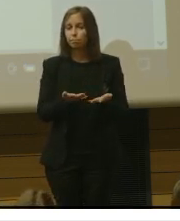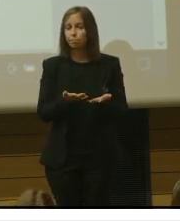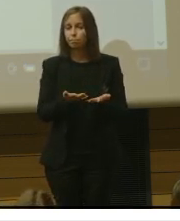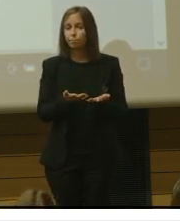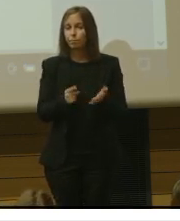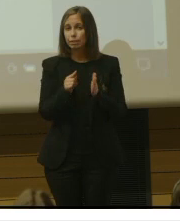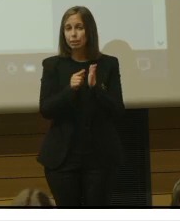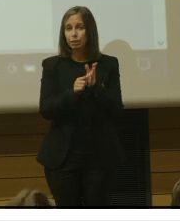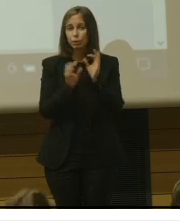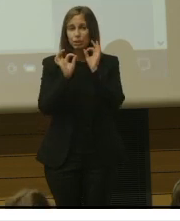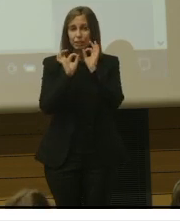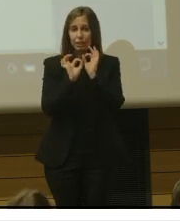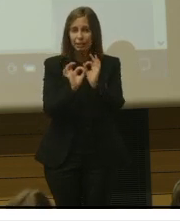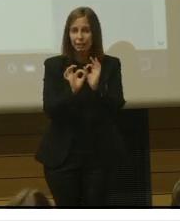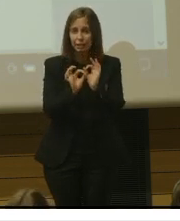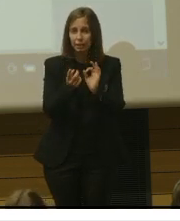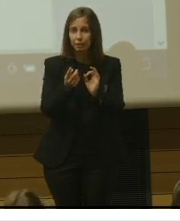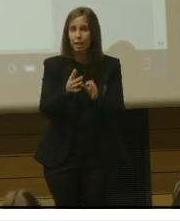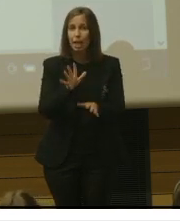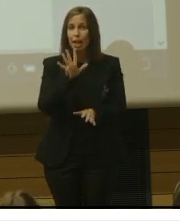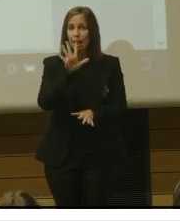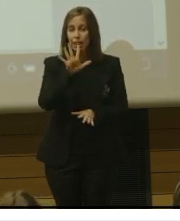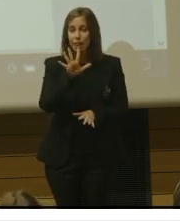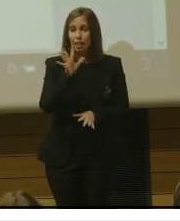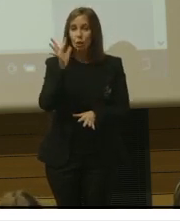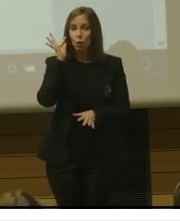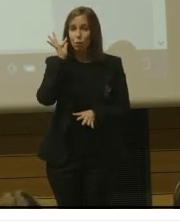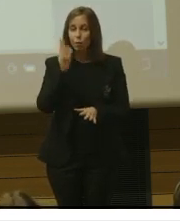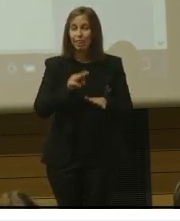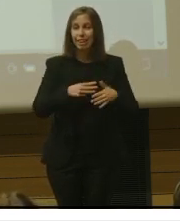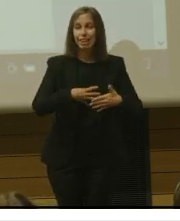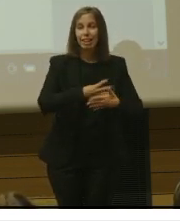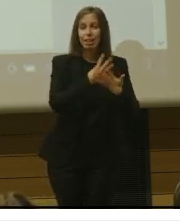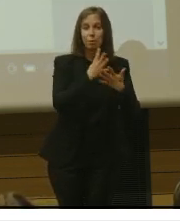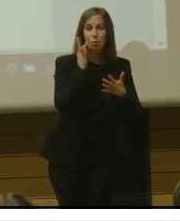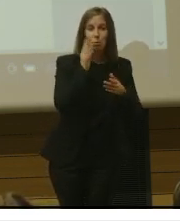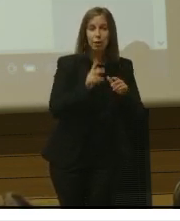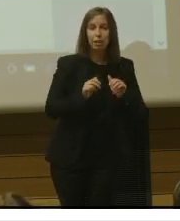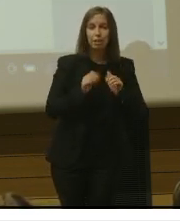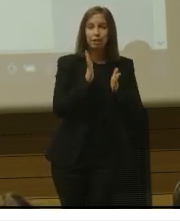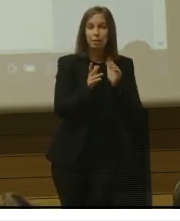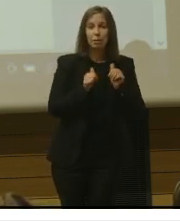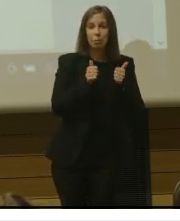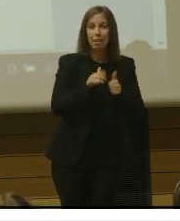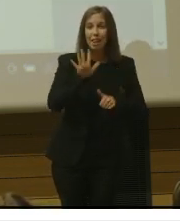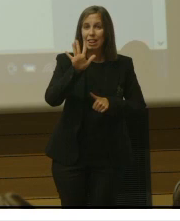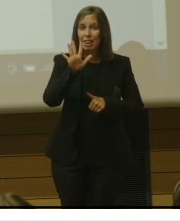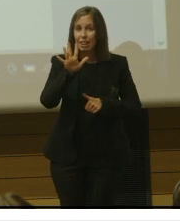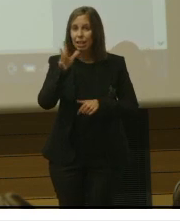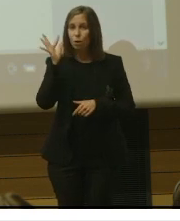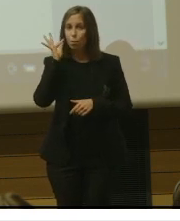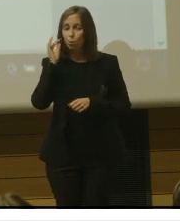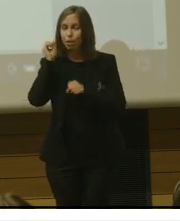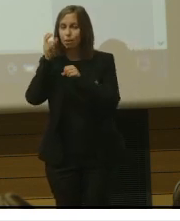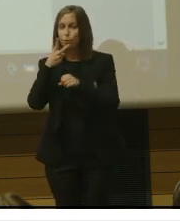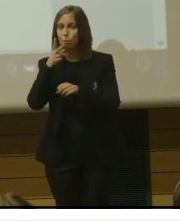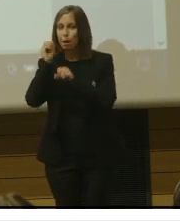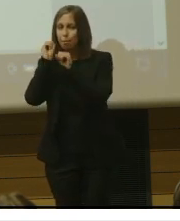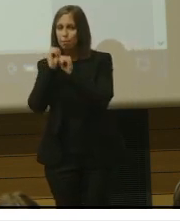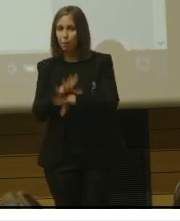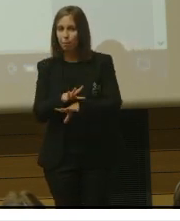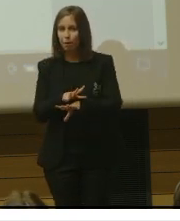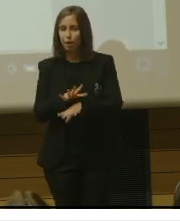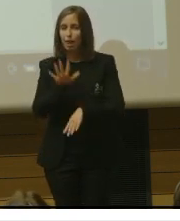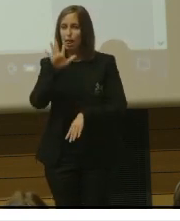son los que son. O sea, conseguimos que 5 mujeres de las 19 que inician el tratamiento dejen de fumar, ¿vale? Son 5